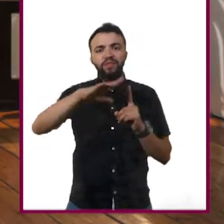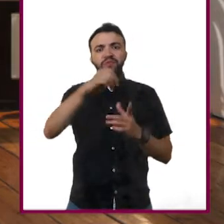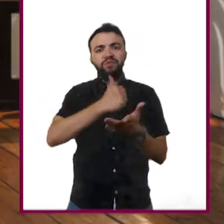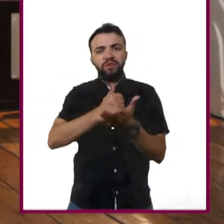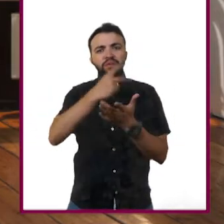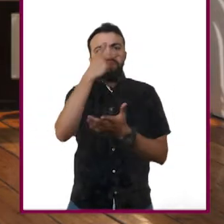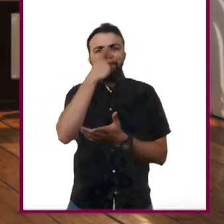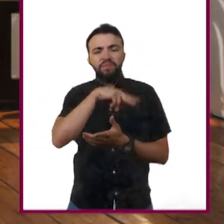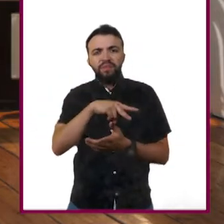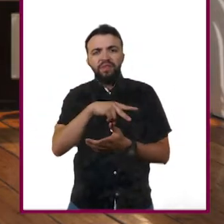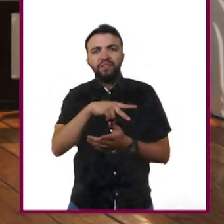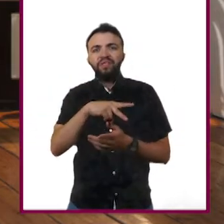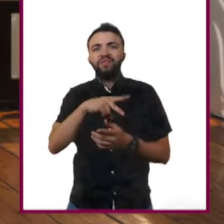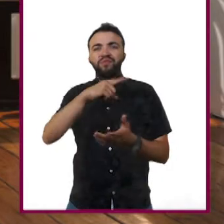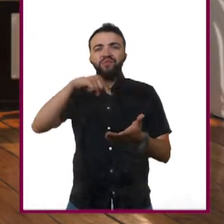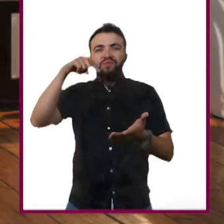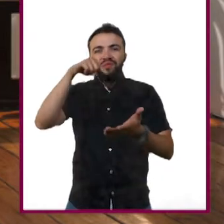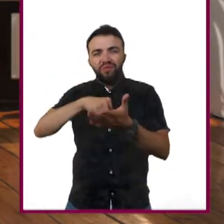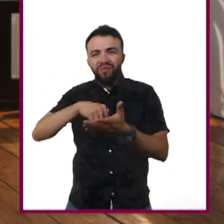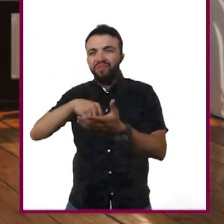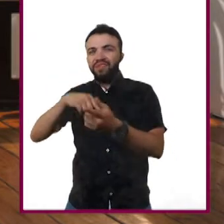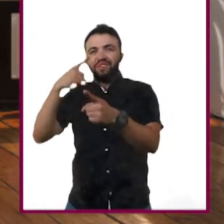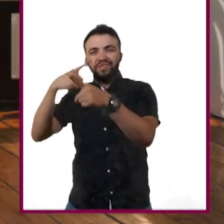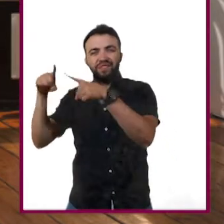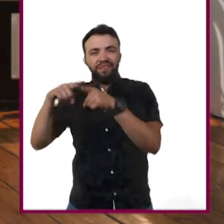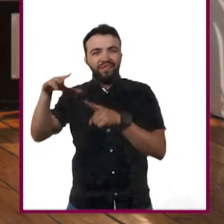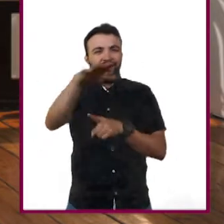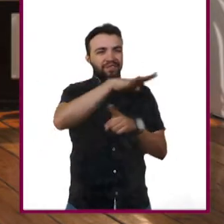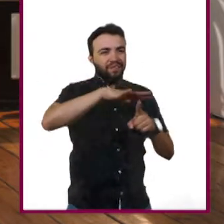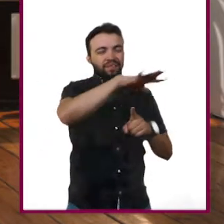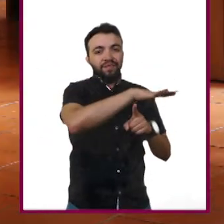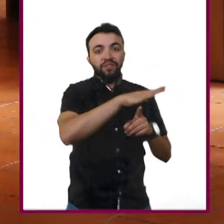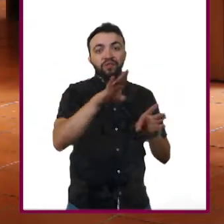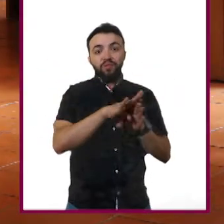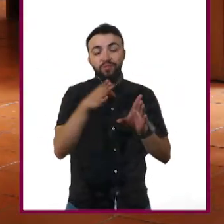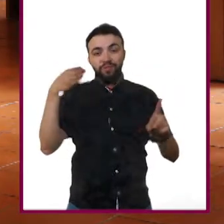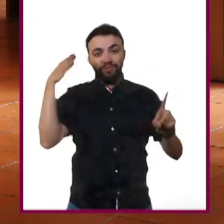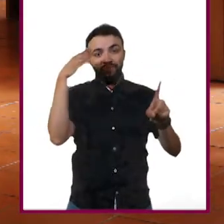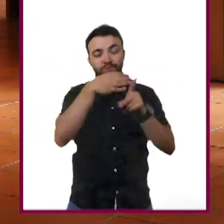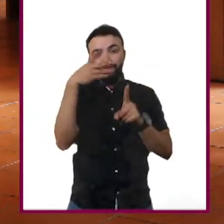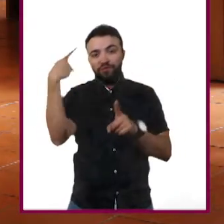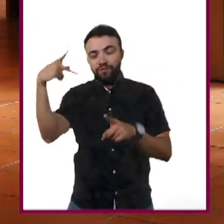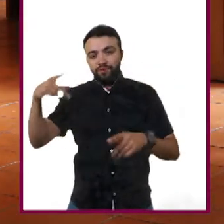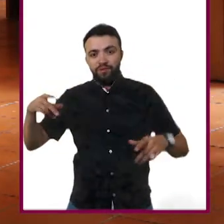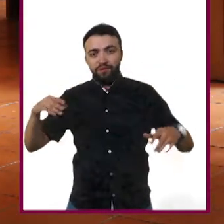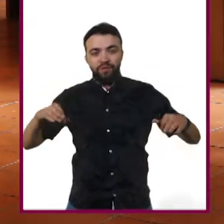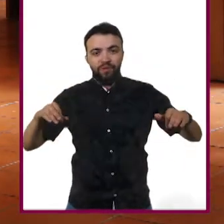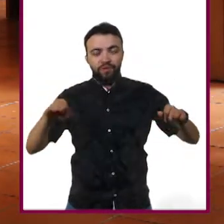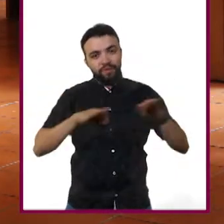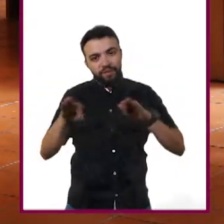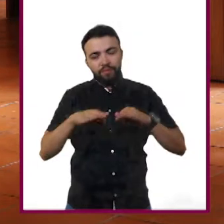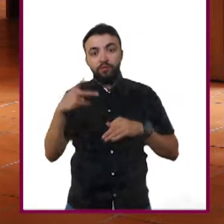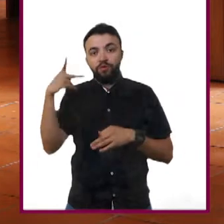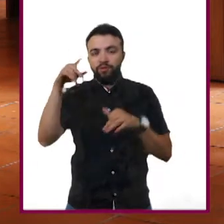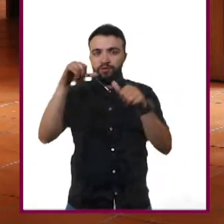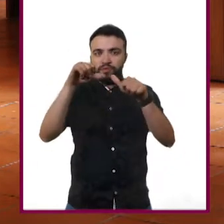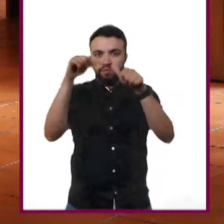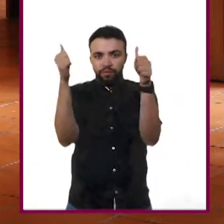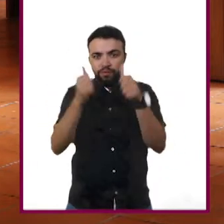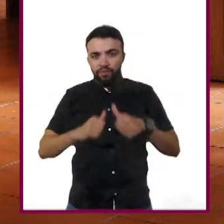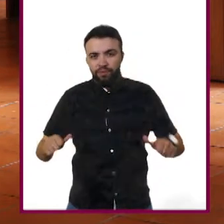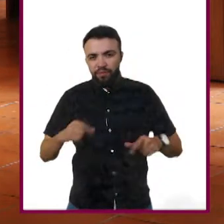las comunidades y los barrios. Todo esto ha sido parte central en su trabajo. Sí, Alfredo, sus obras nos hablan sobre espacios